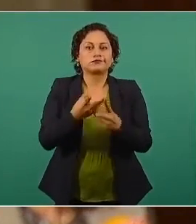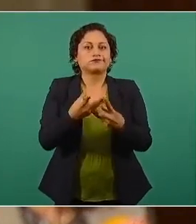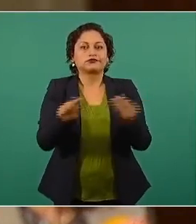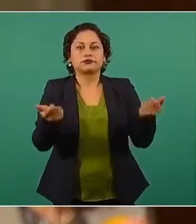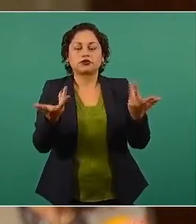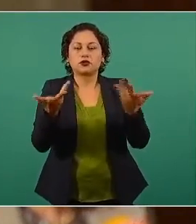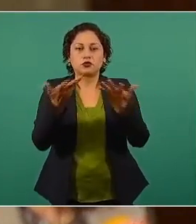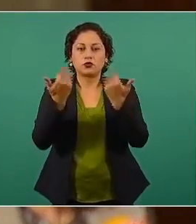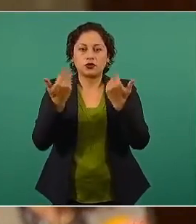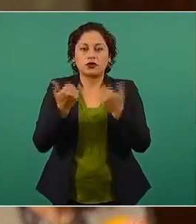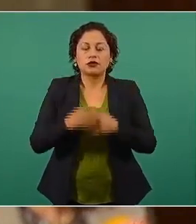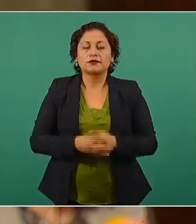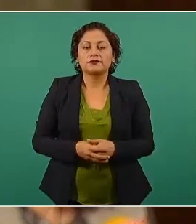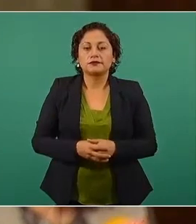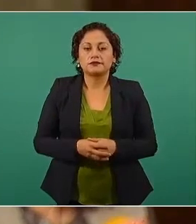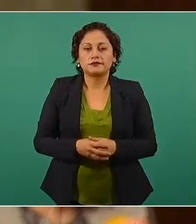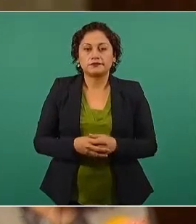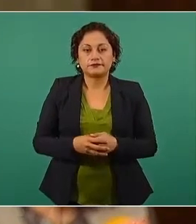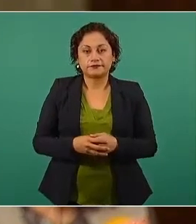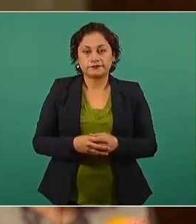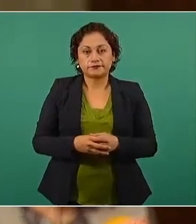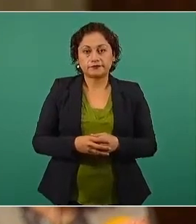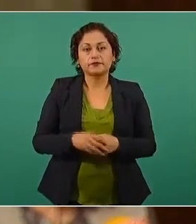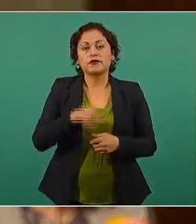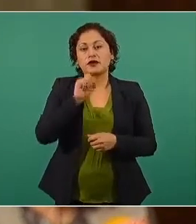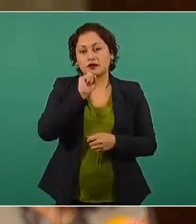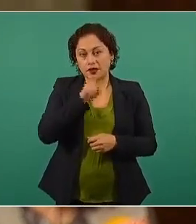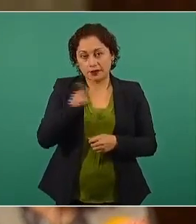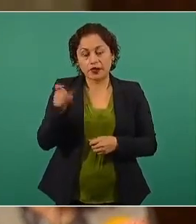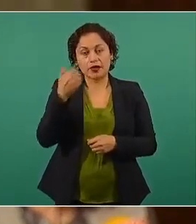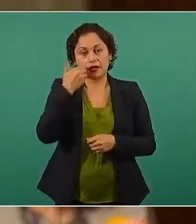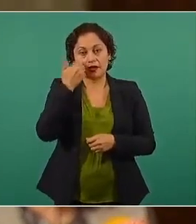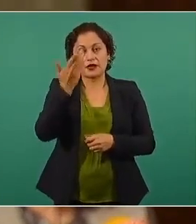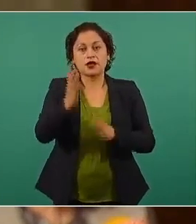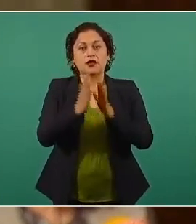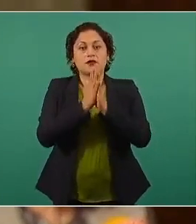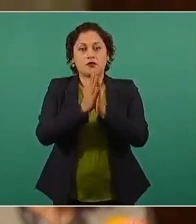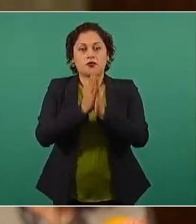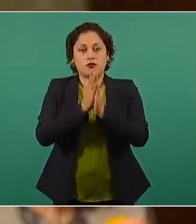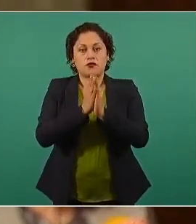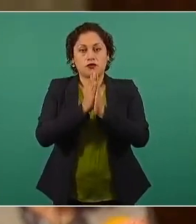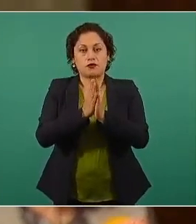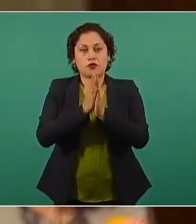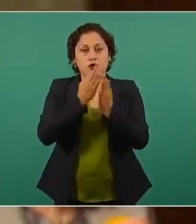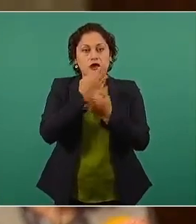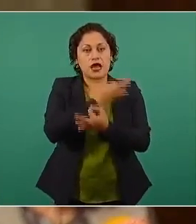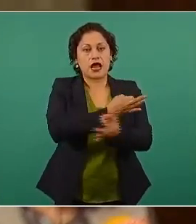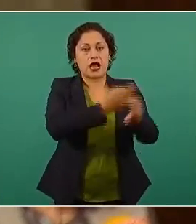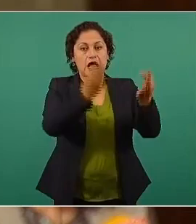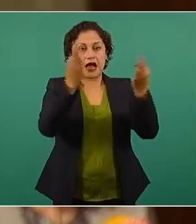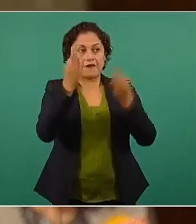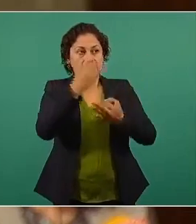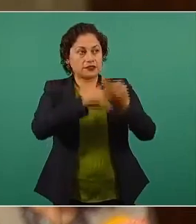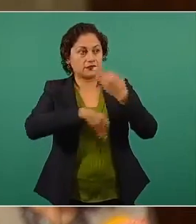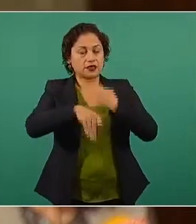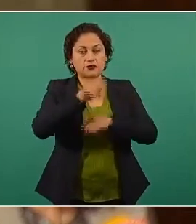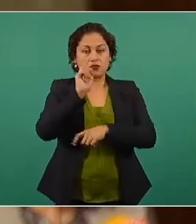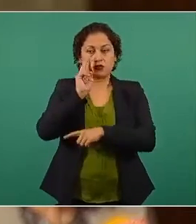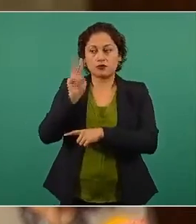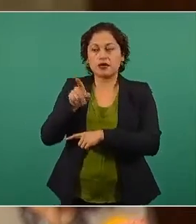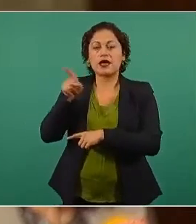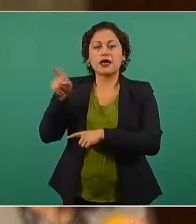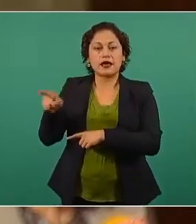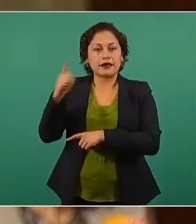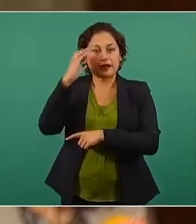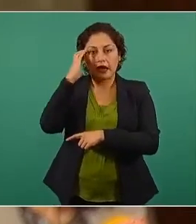y que haya un reconocimiento público de que ellos no eran criminales, ¿no? Porque es una cosa que le importa mucho,